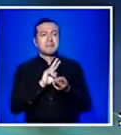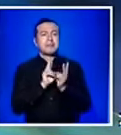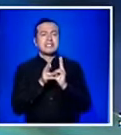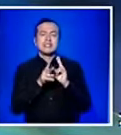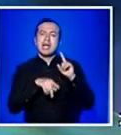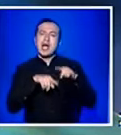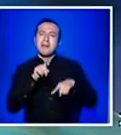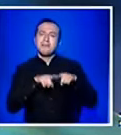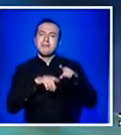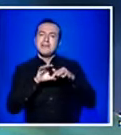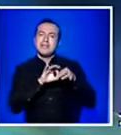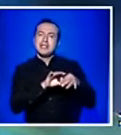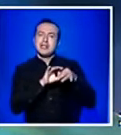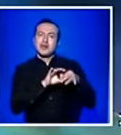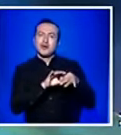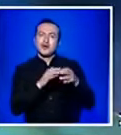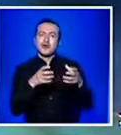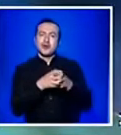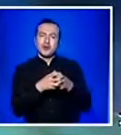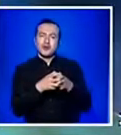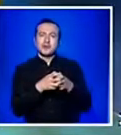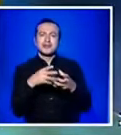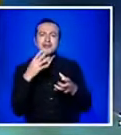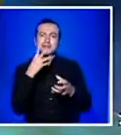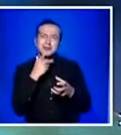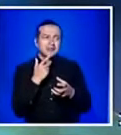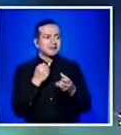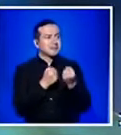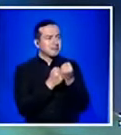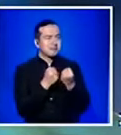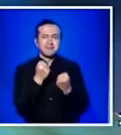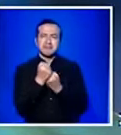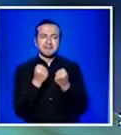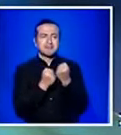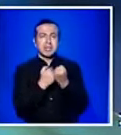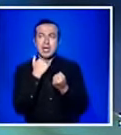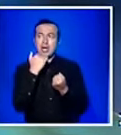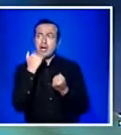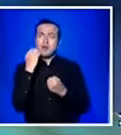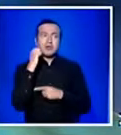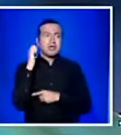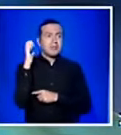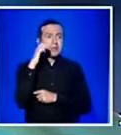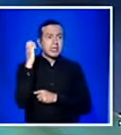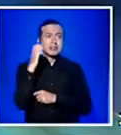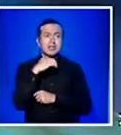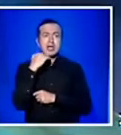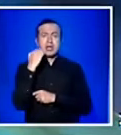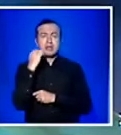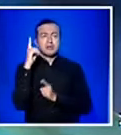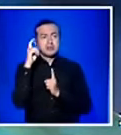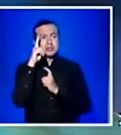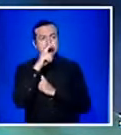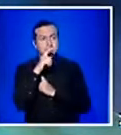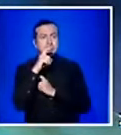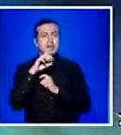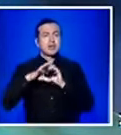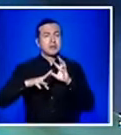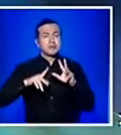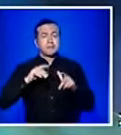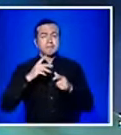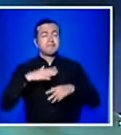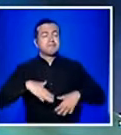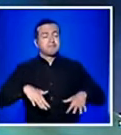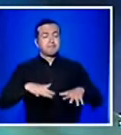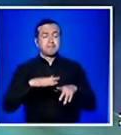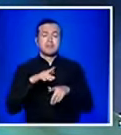amigos. No sí. solo son vecinos, sino también amigos que se ayudan en momentos de crisis, en momentos de situaciones complejas por la delincuencia que está enfrentando